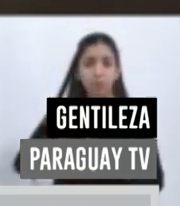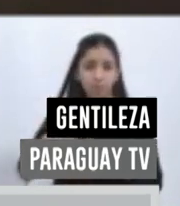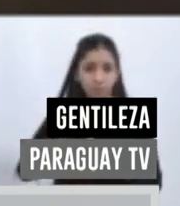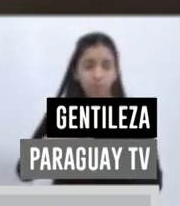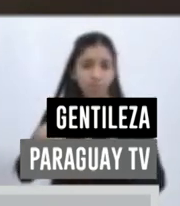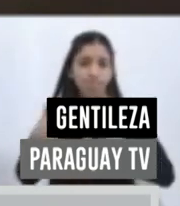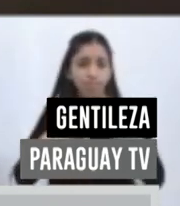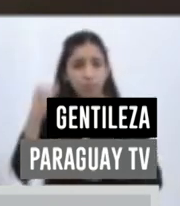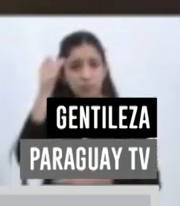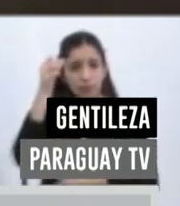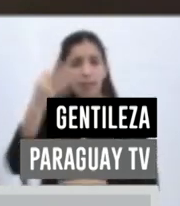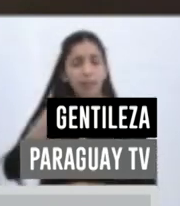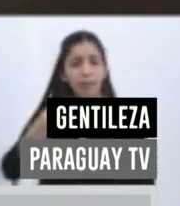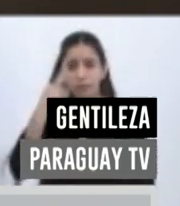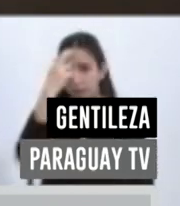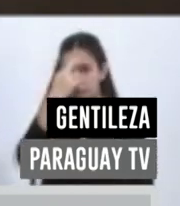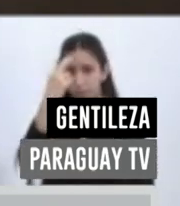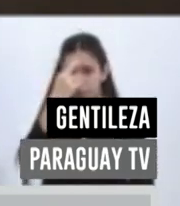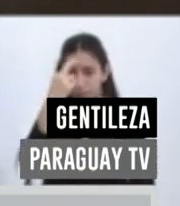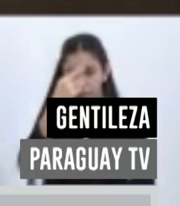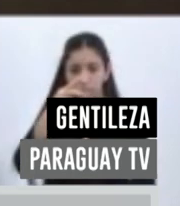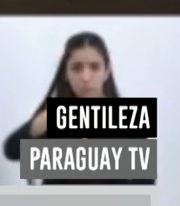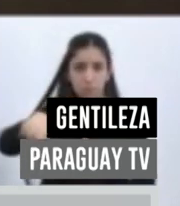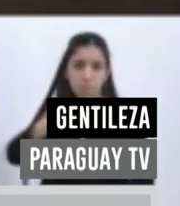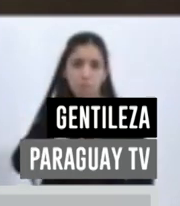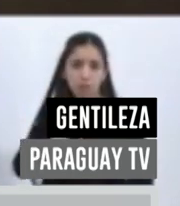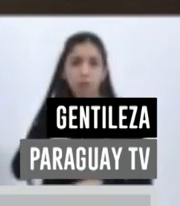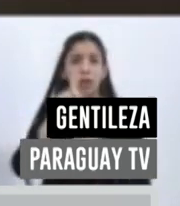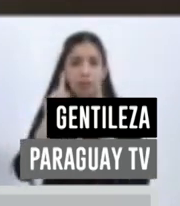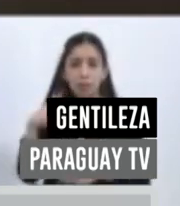momentos agrios, de